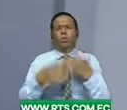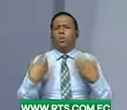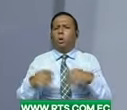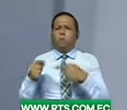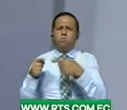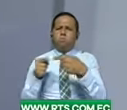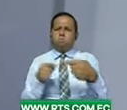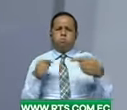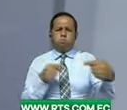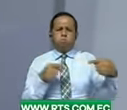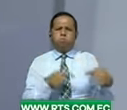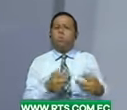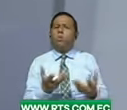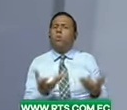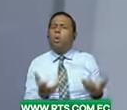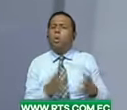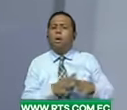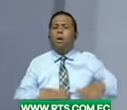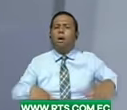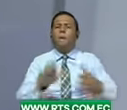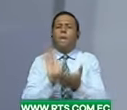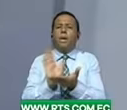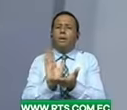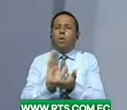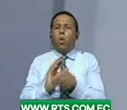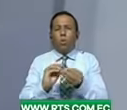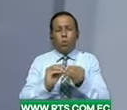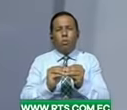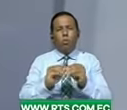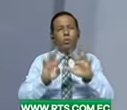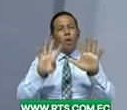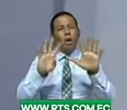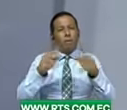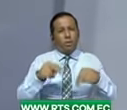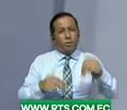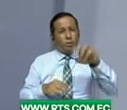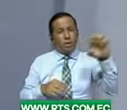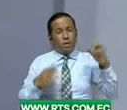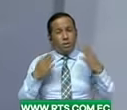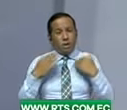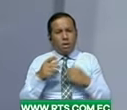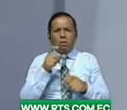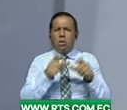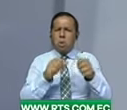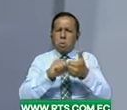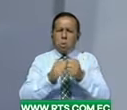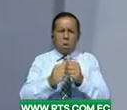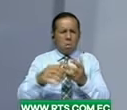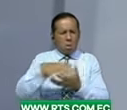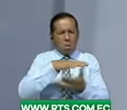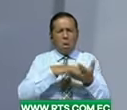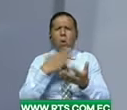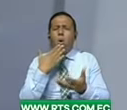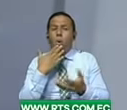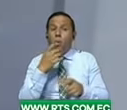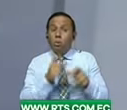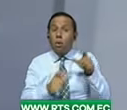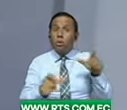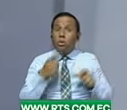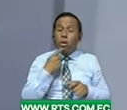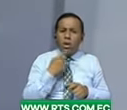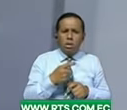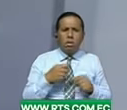se registraron en el bloque 9 de Bastión Popular al noroeste de Guayaquil. Los incidentes tienen lugar en medio del temor por un ataque armado